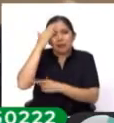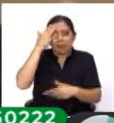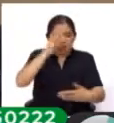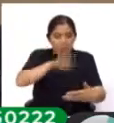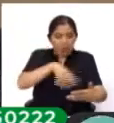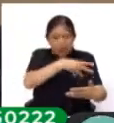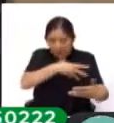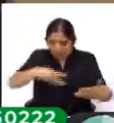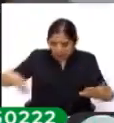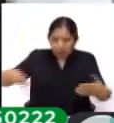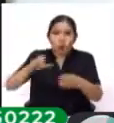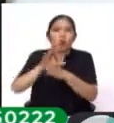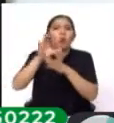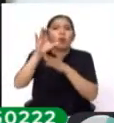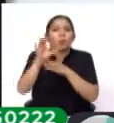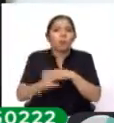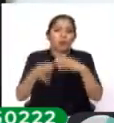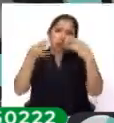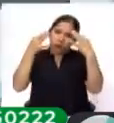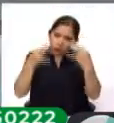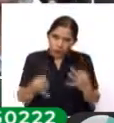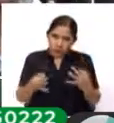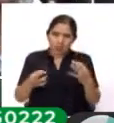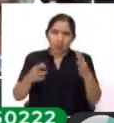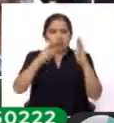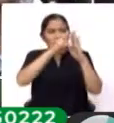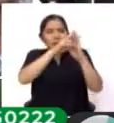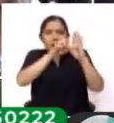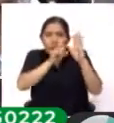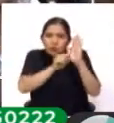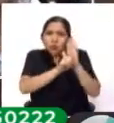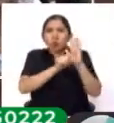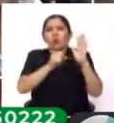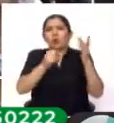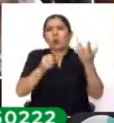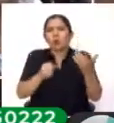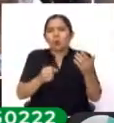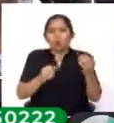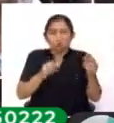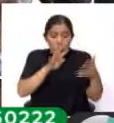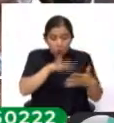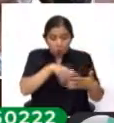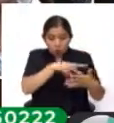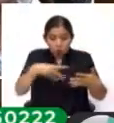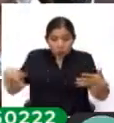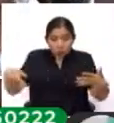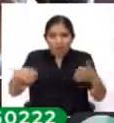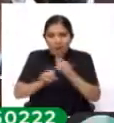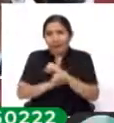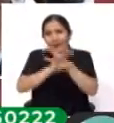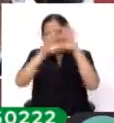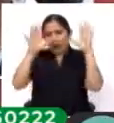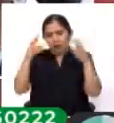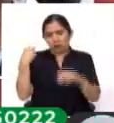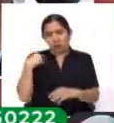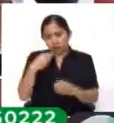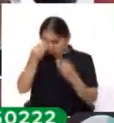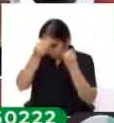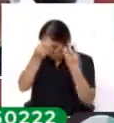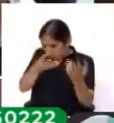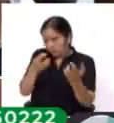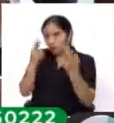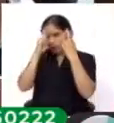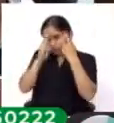electoral oficialmente, una resolución, un cronograma establecido y todos acogernos y